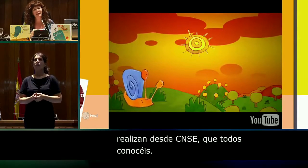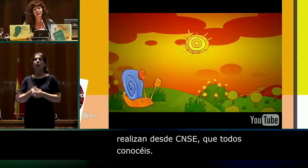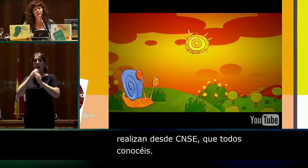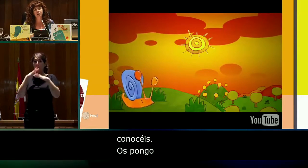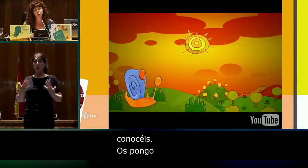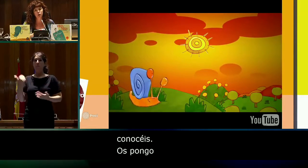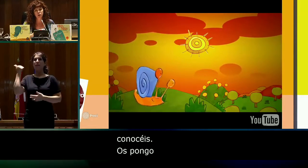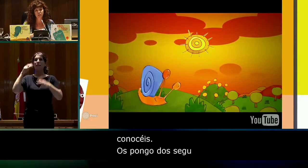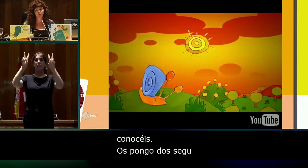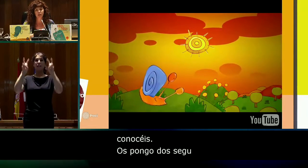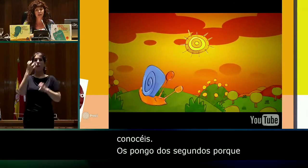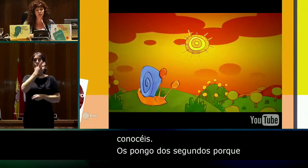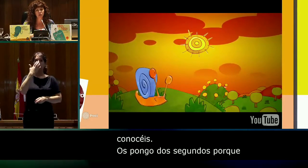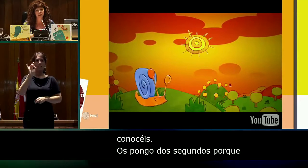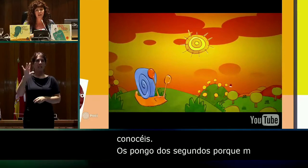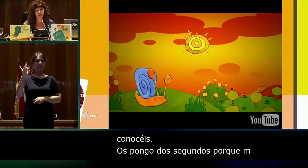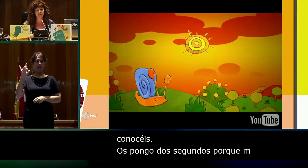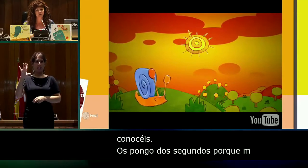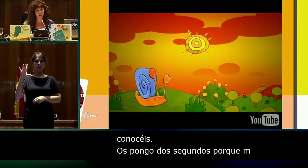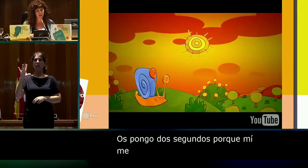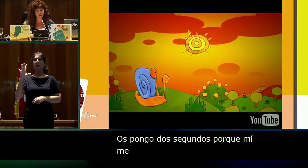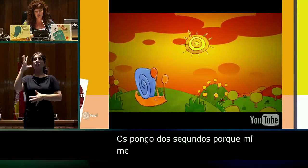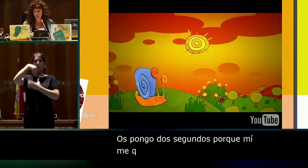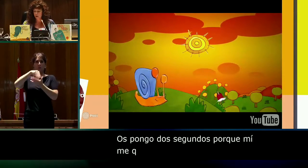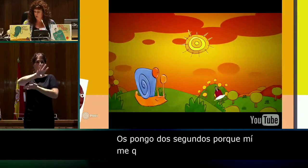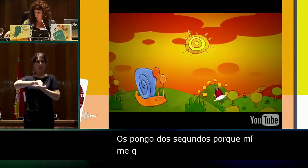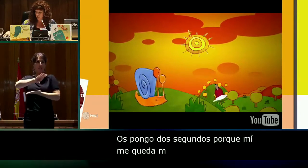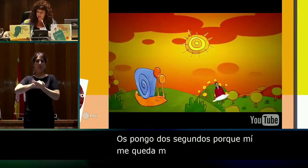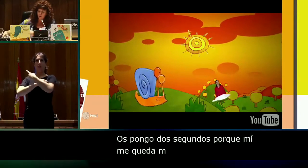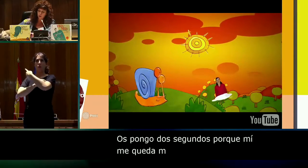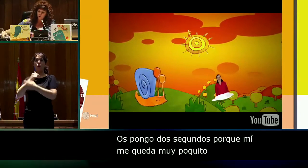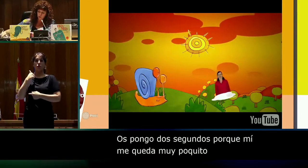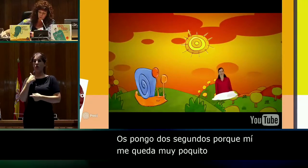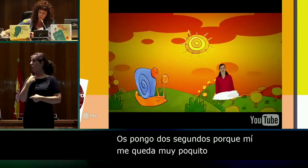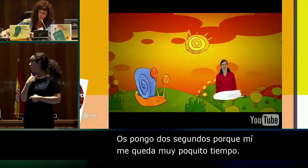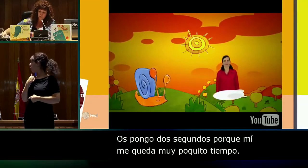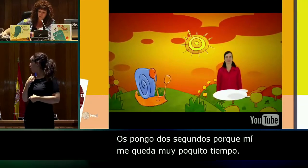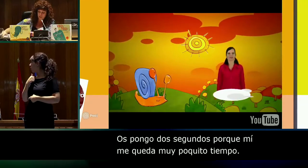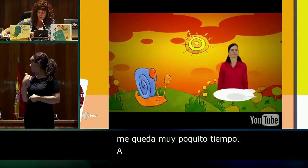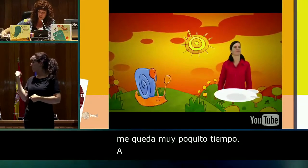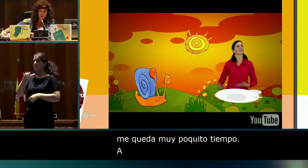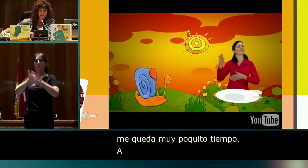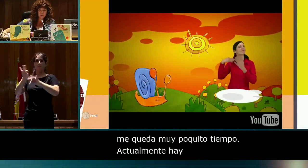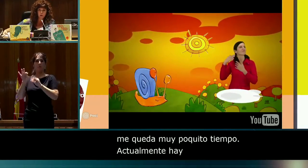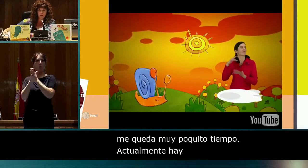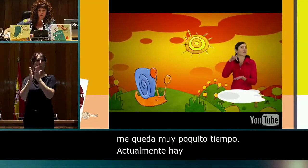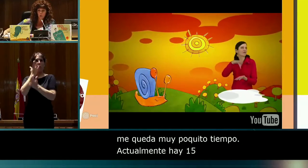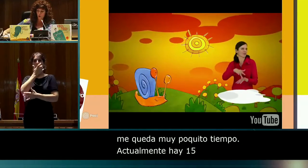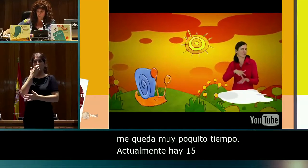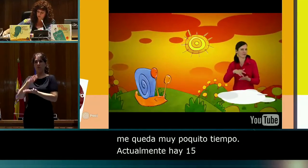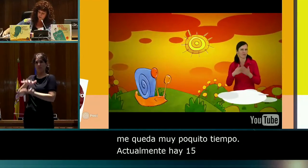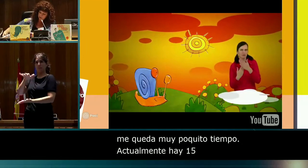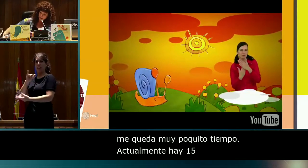Actualmente hay 15 títulos publicados de la colección. Yo os he traído unos cuantos para si los queríais luego echar